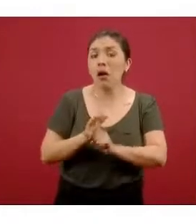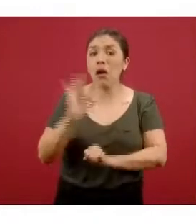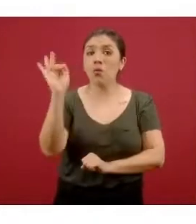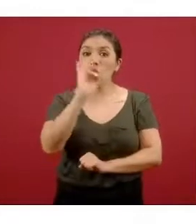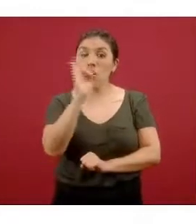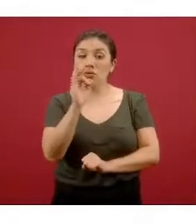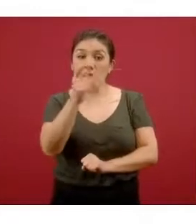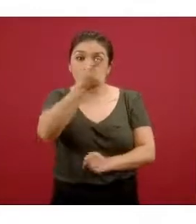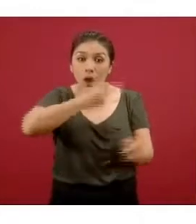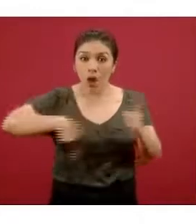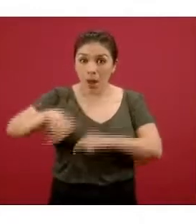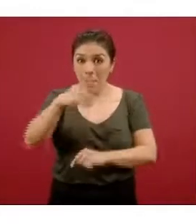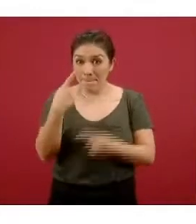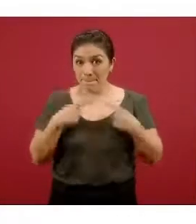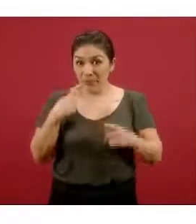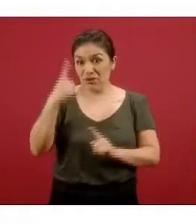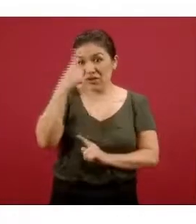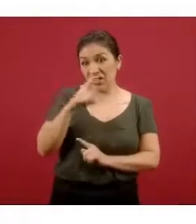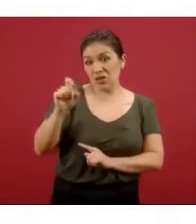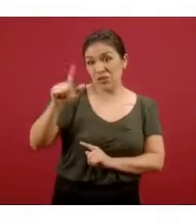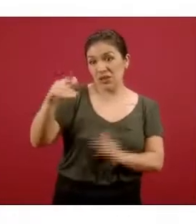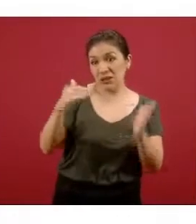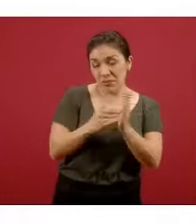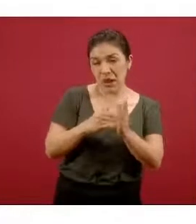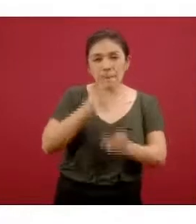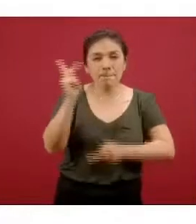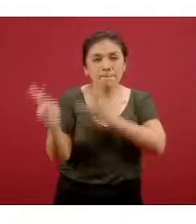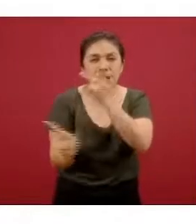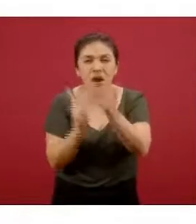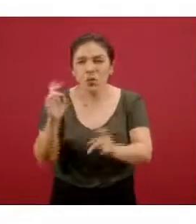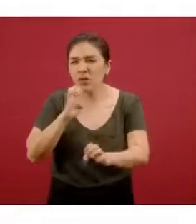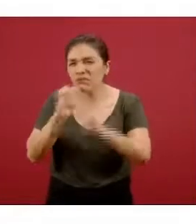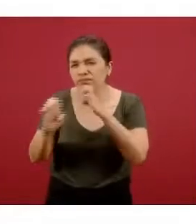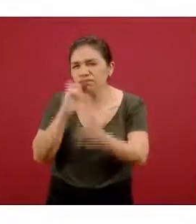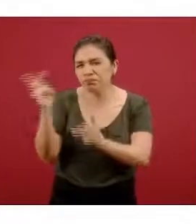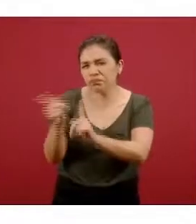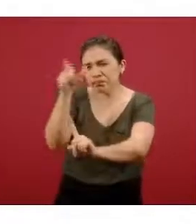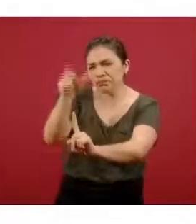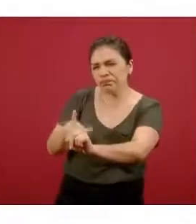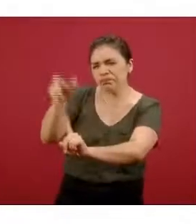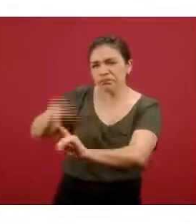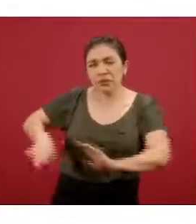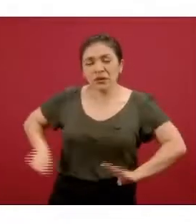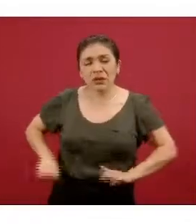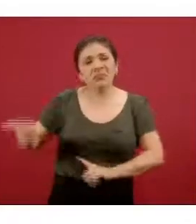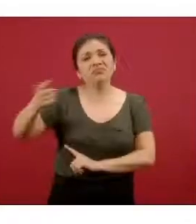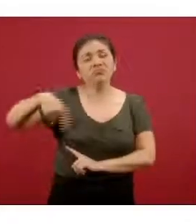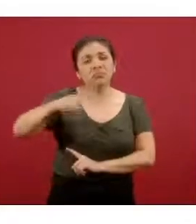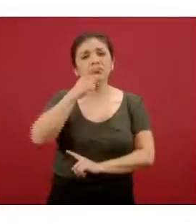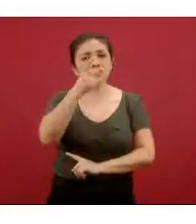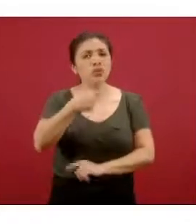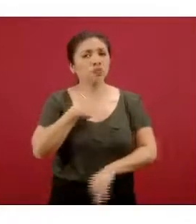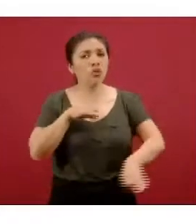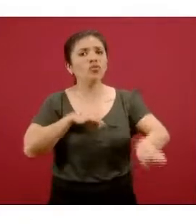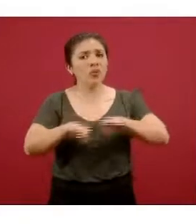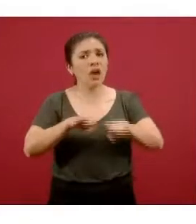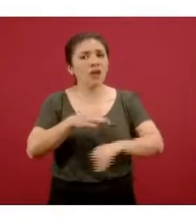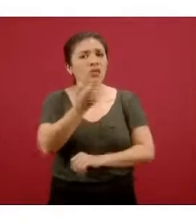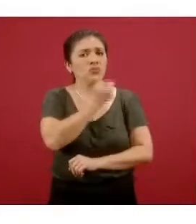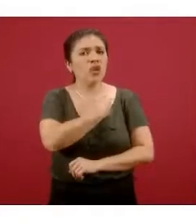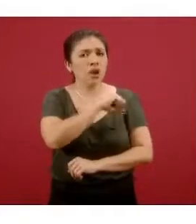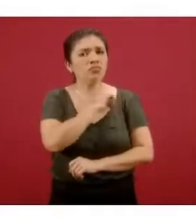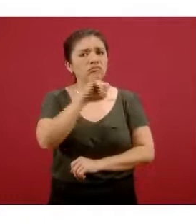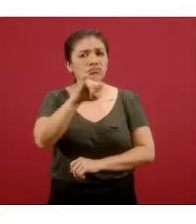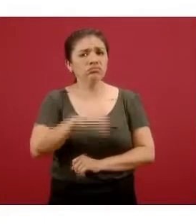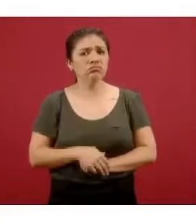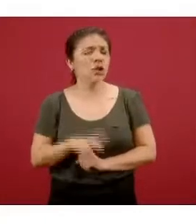fueron estudiadas y que fueron interrogadas vía el estudio epidemiológico, expresaron ser profesionales de la salud.